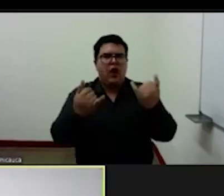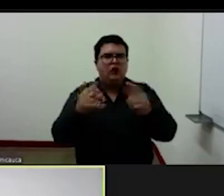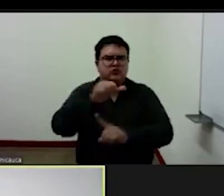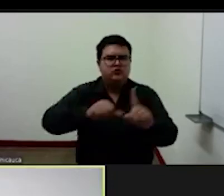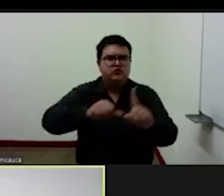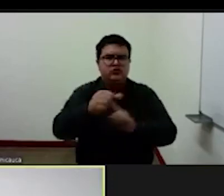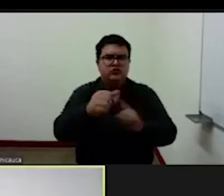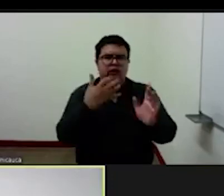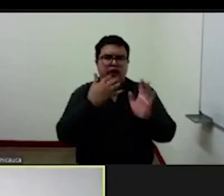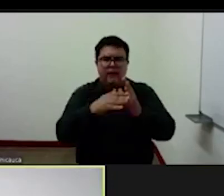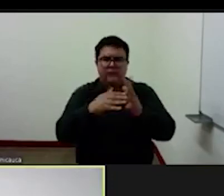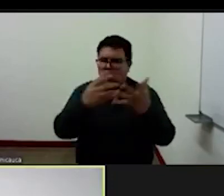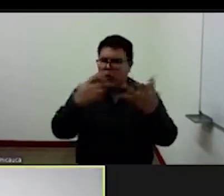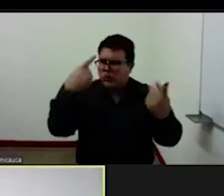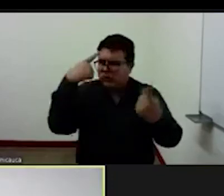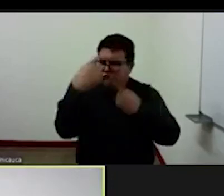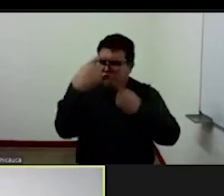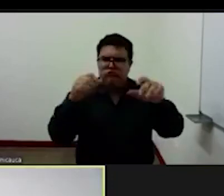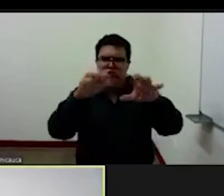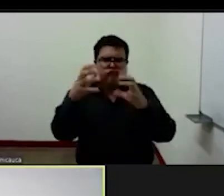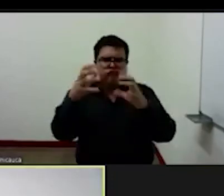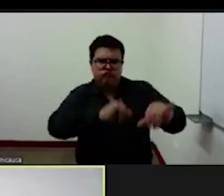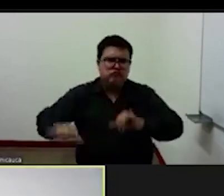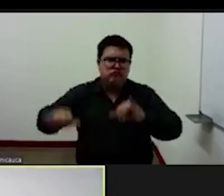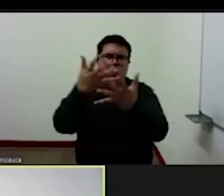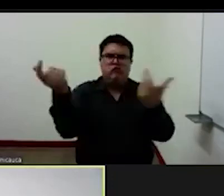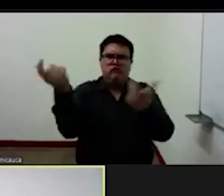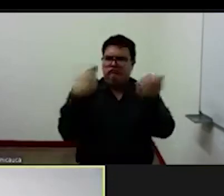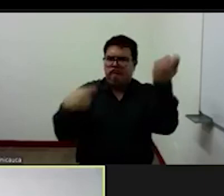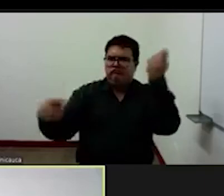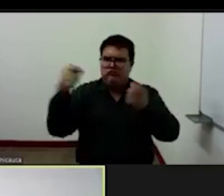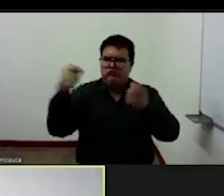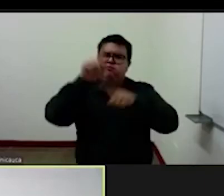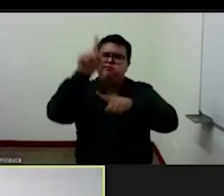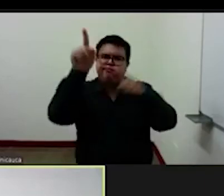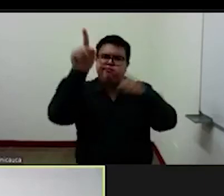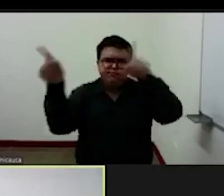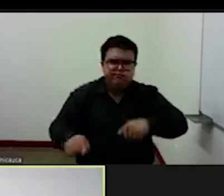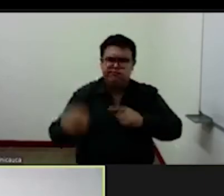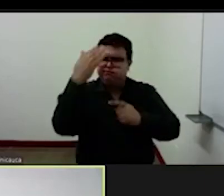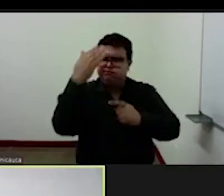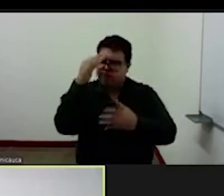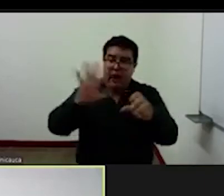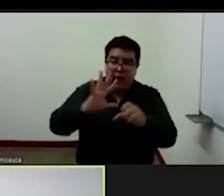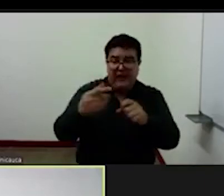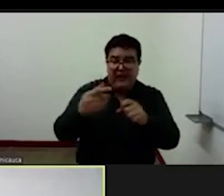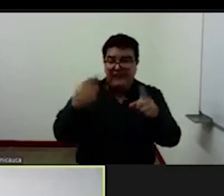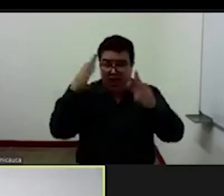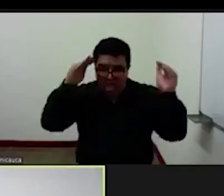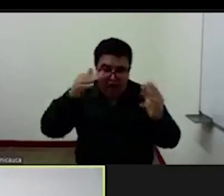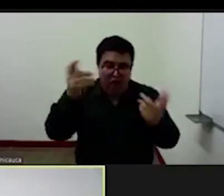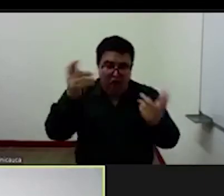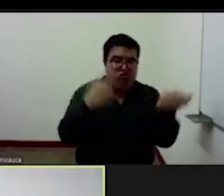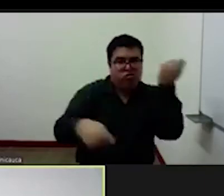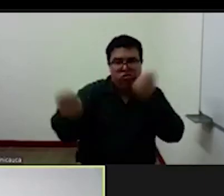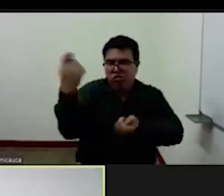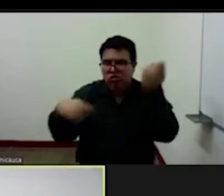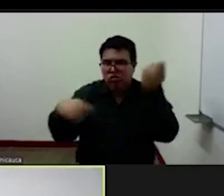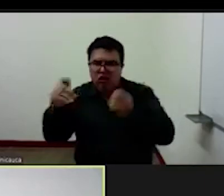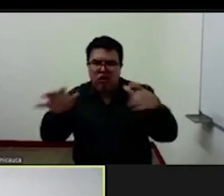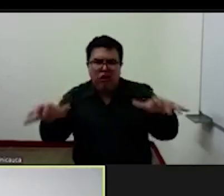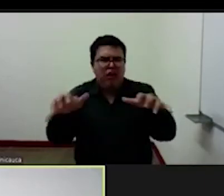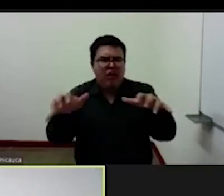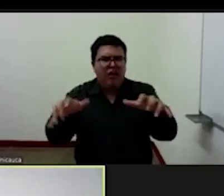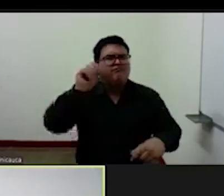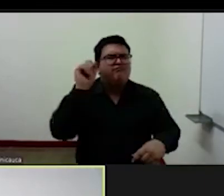neoliberal y globalizada, con los valores del mercado como fundamento de gran parte de los procesos artísticos, ¿qué papel juega